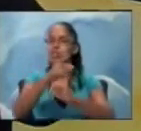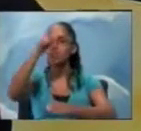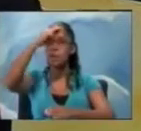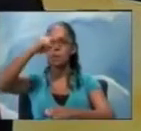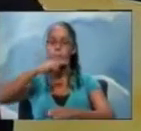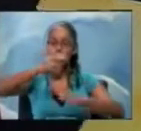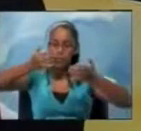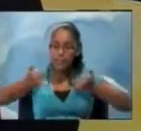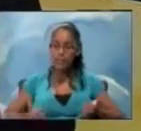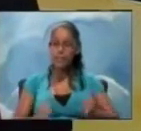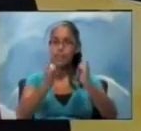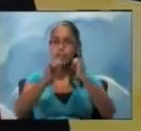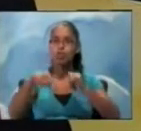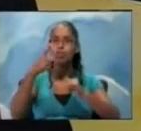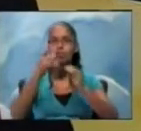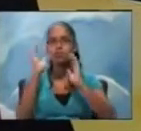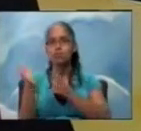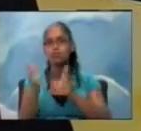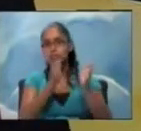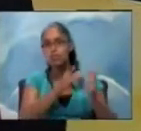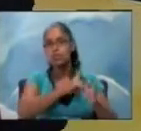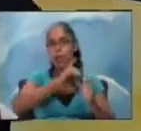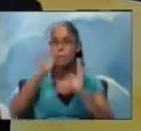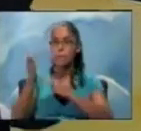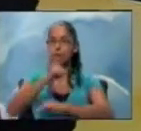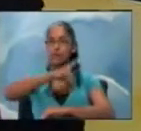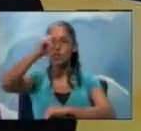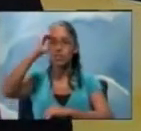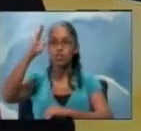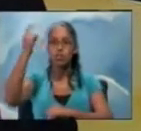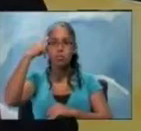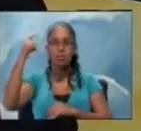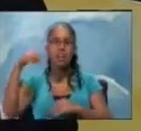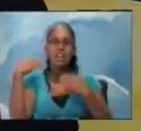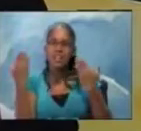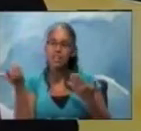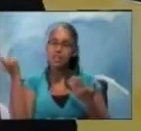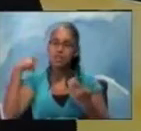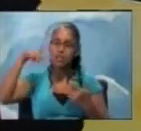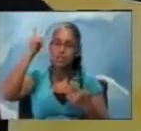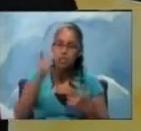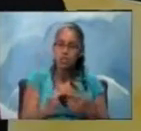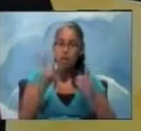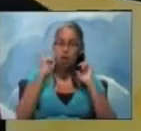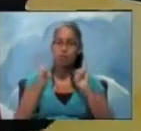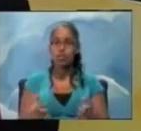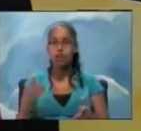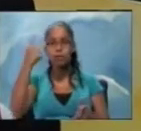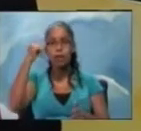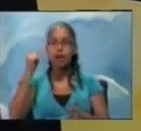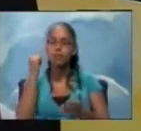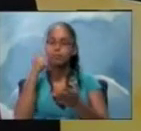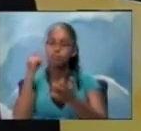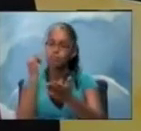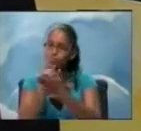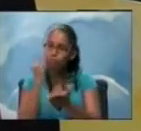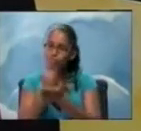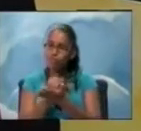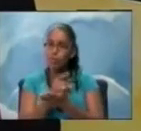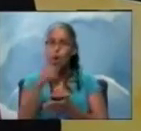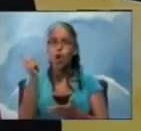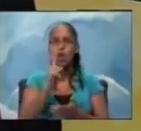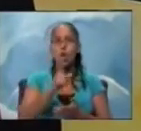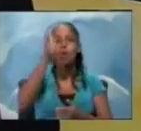delegada cuando Él se humaniza de parte de Dios. ¿Y para qué tendría que ser esta autoridad? Para probarle a los que no han